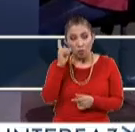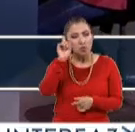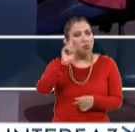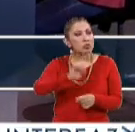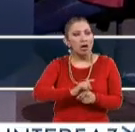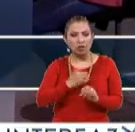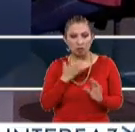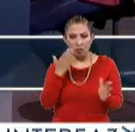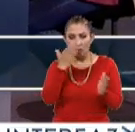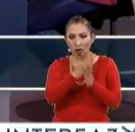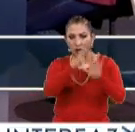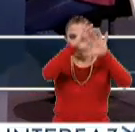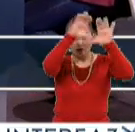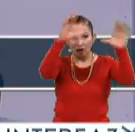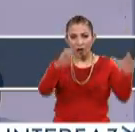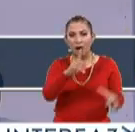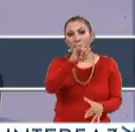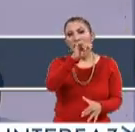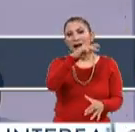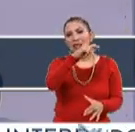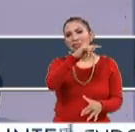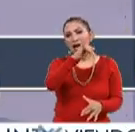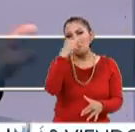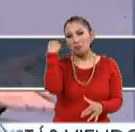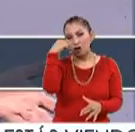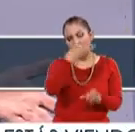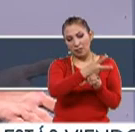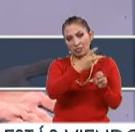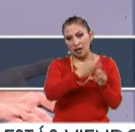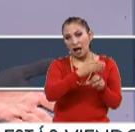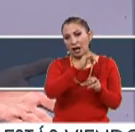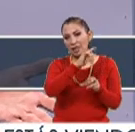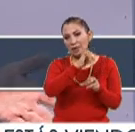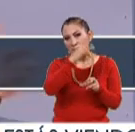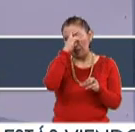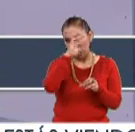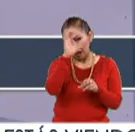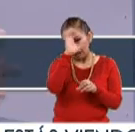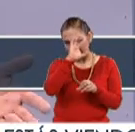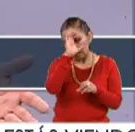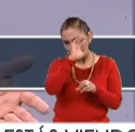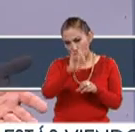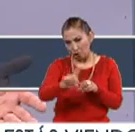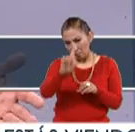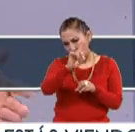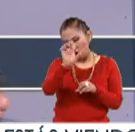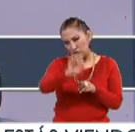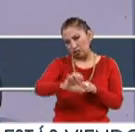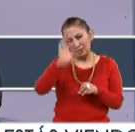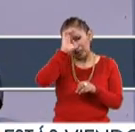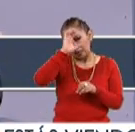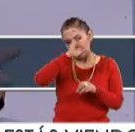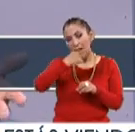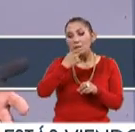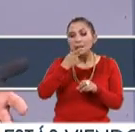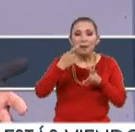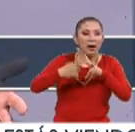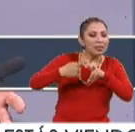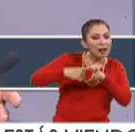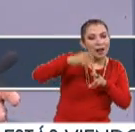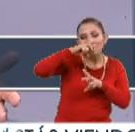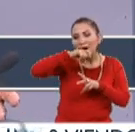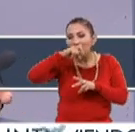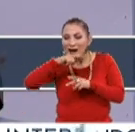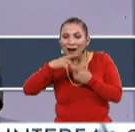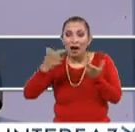día estaba yo en el Planetario de Morelia, invitado por la Academia Mexicana de Ciencias, en los Domingos de la Ciencia, hablando de matemáticas